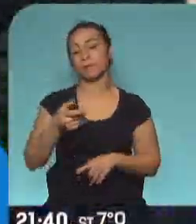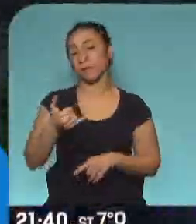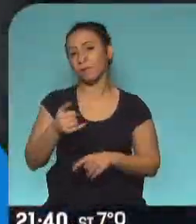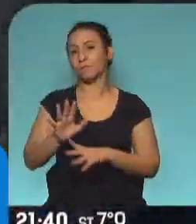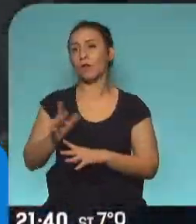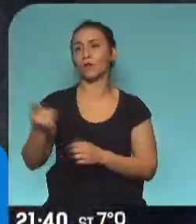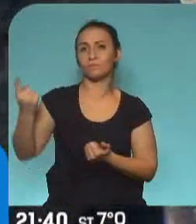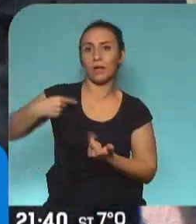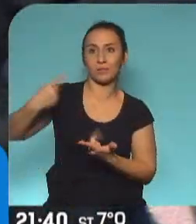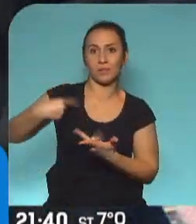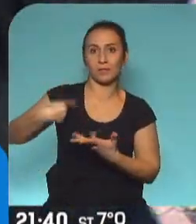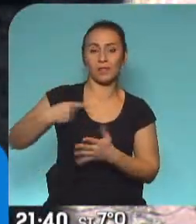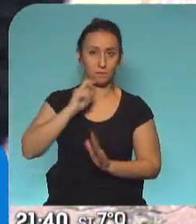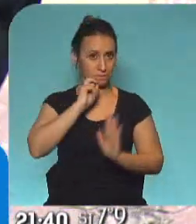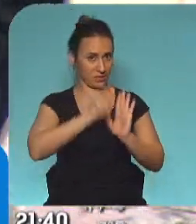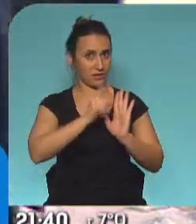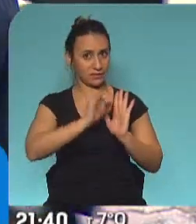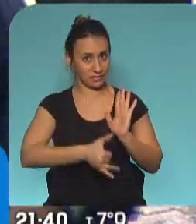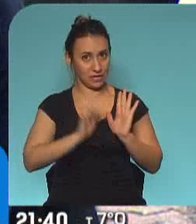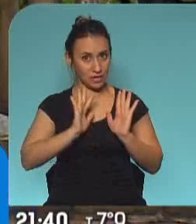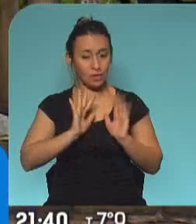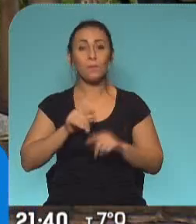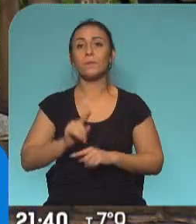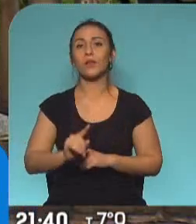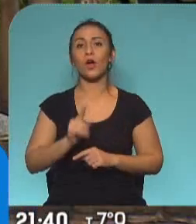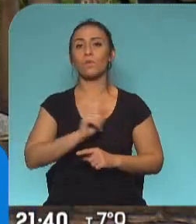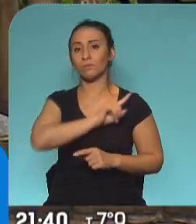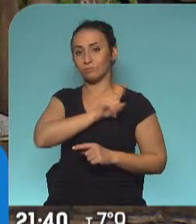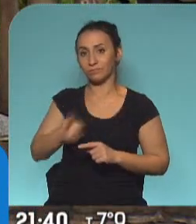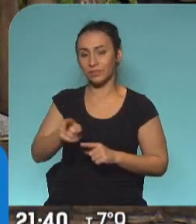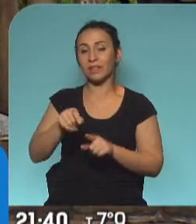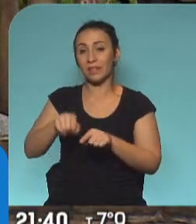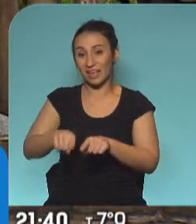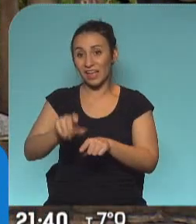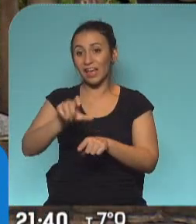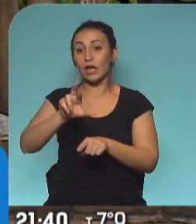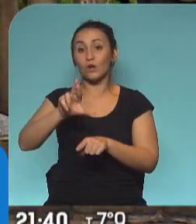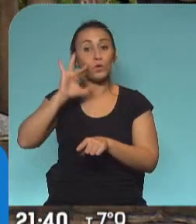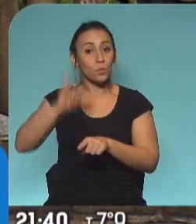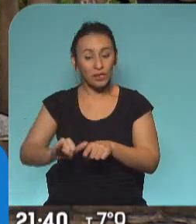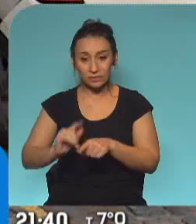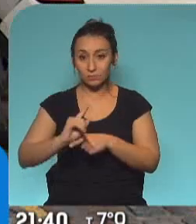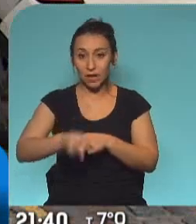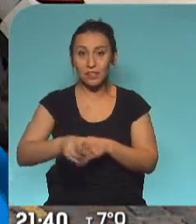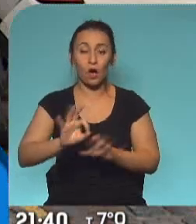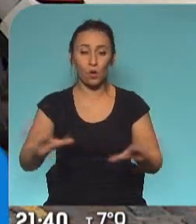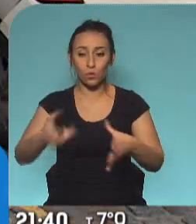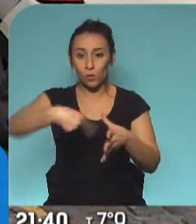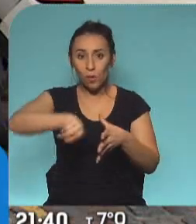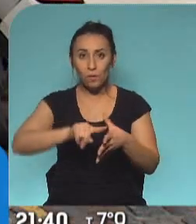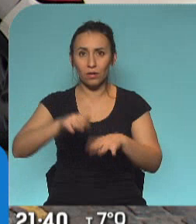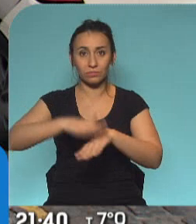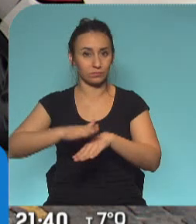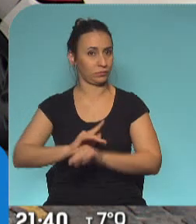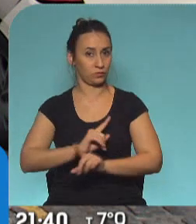tareas ilegales, no fueron producto de las órdenes de Alan Ruiz ni de su grupo, sino que